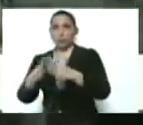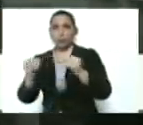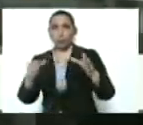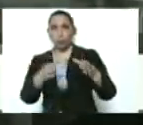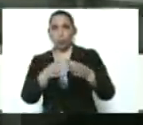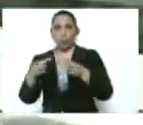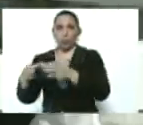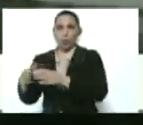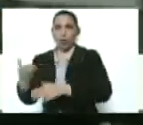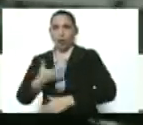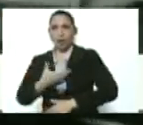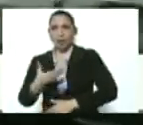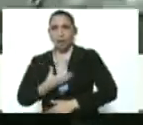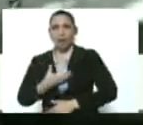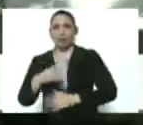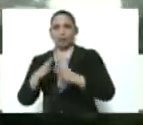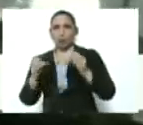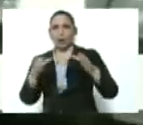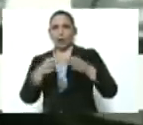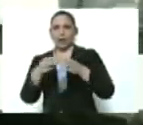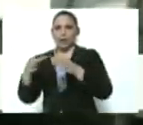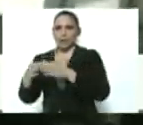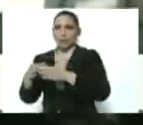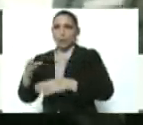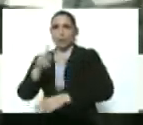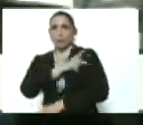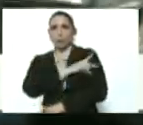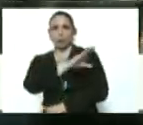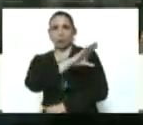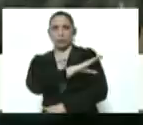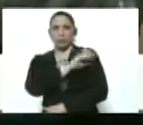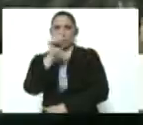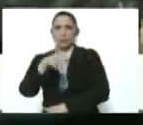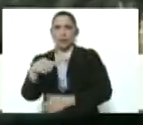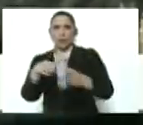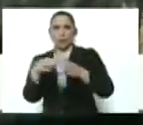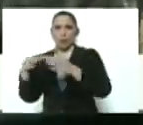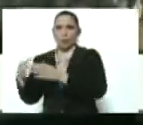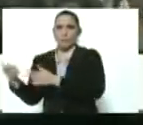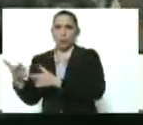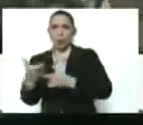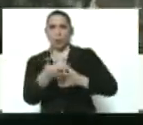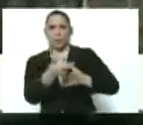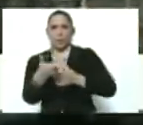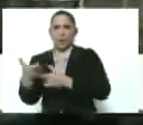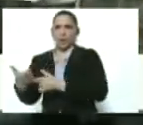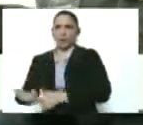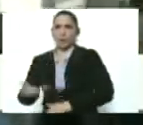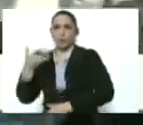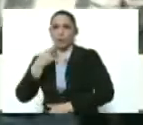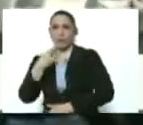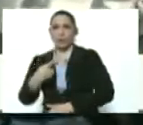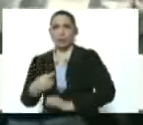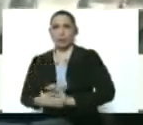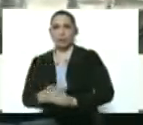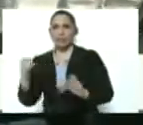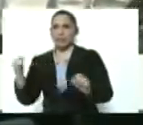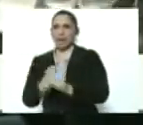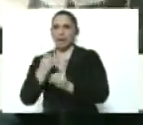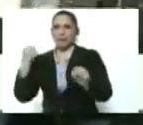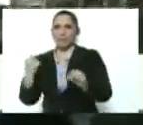alcaldes a todos los equipos de protección civil y el cuerpo de bomberos importantes destacar el trabajo